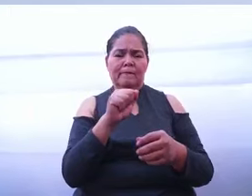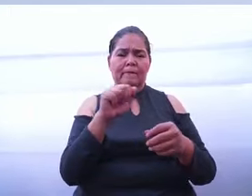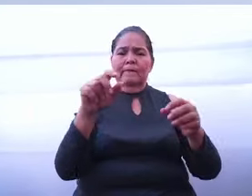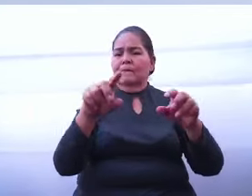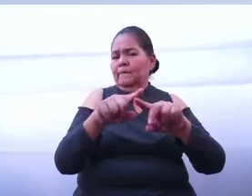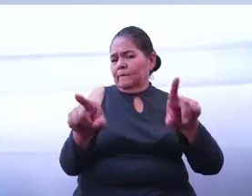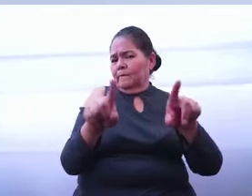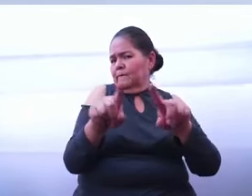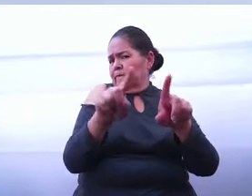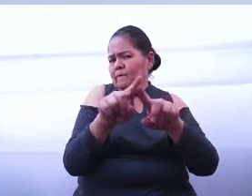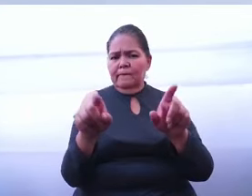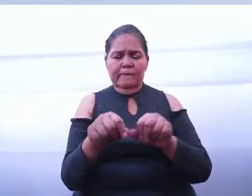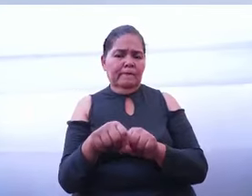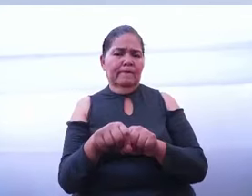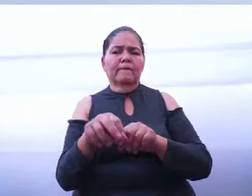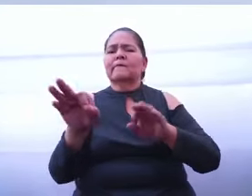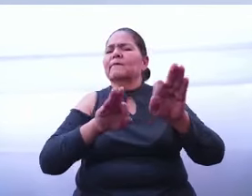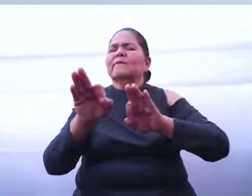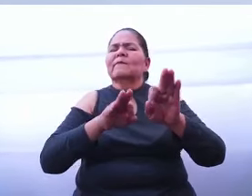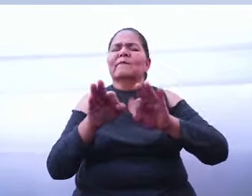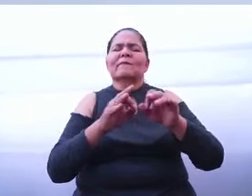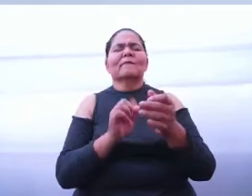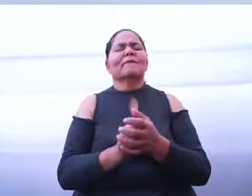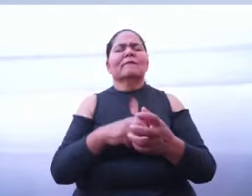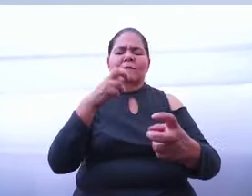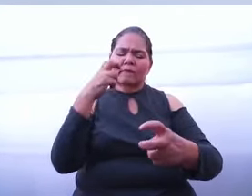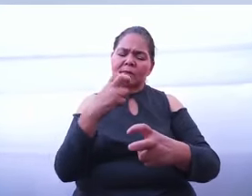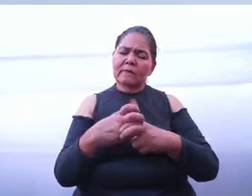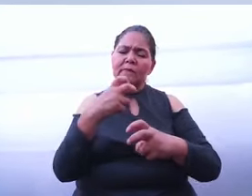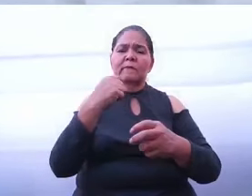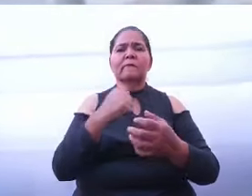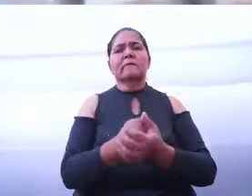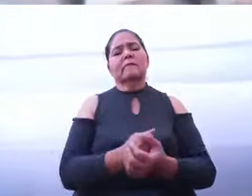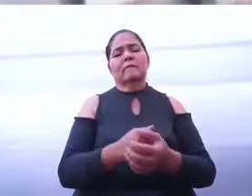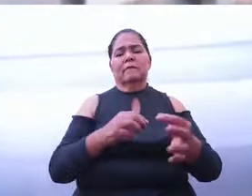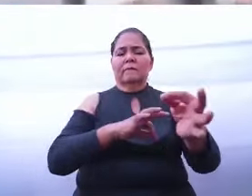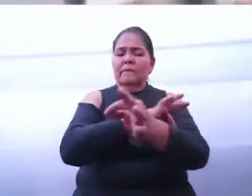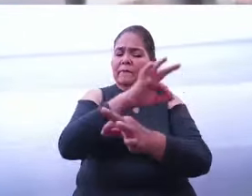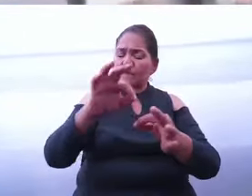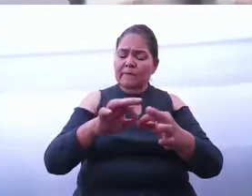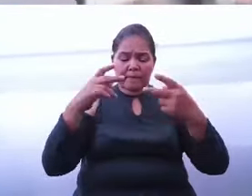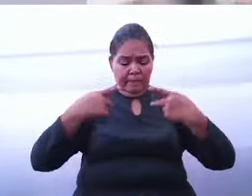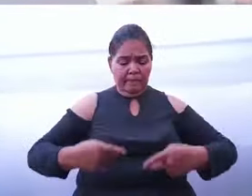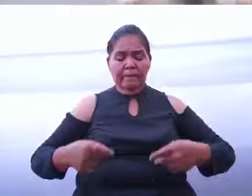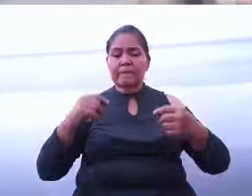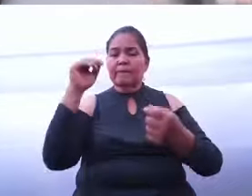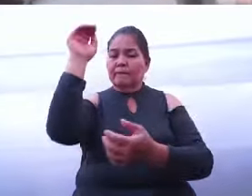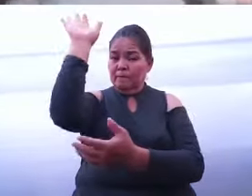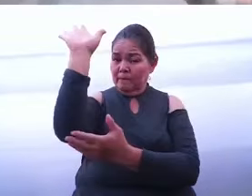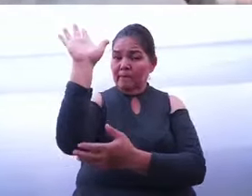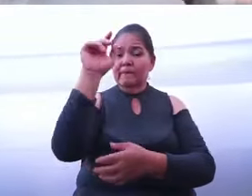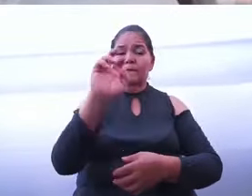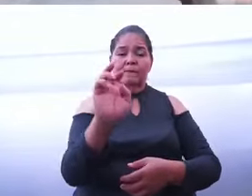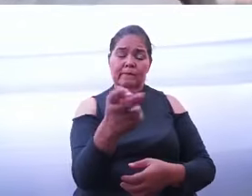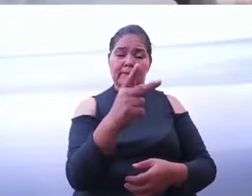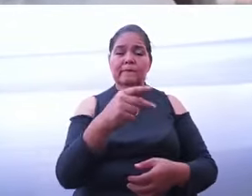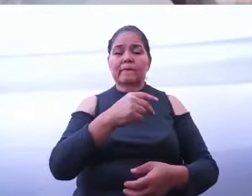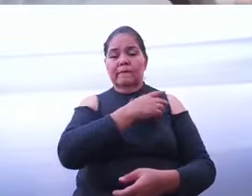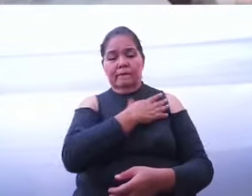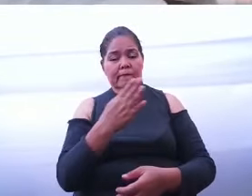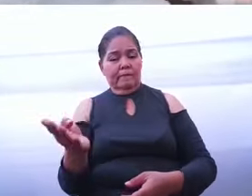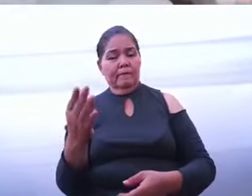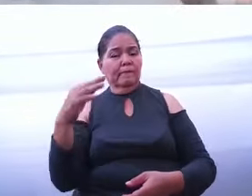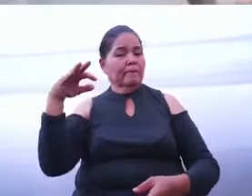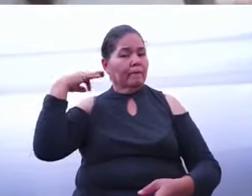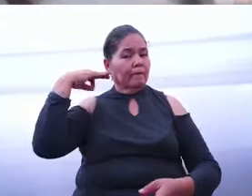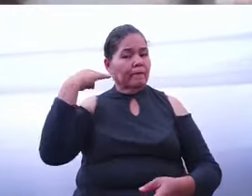por aquello que es lo más importante, la gente que les dio su confianza. Enhorabuena, felicidades y que sean 3 años